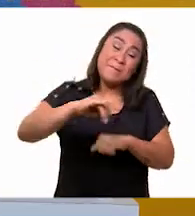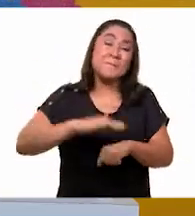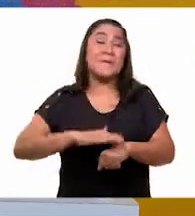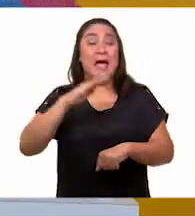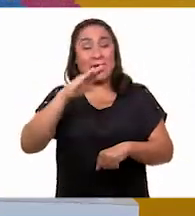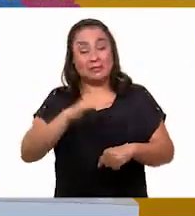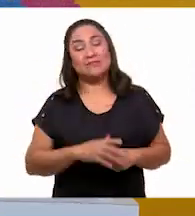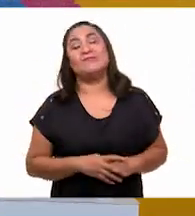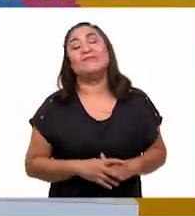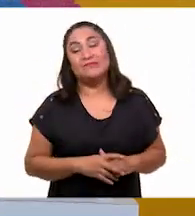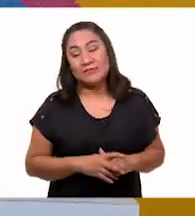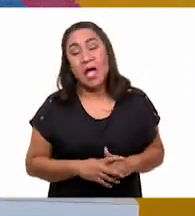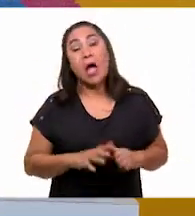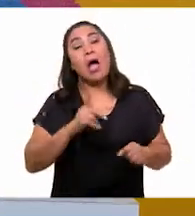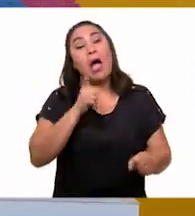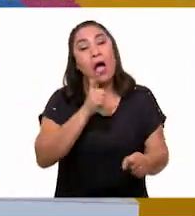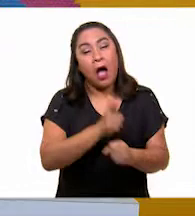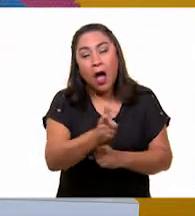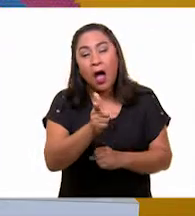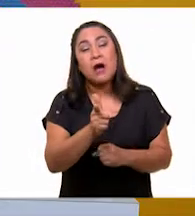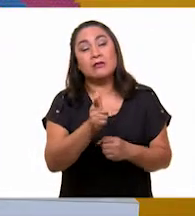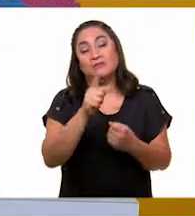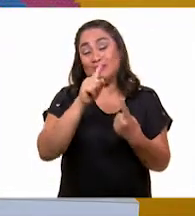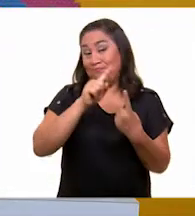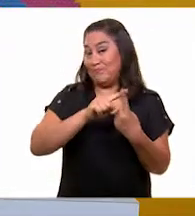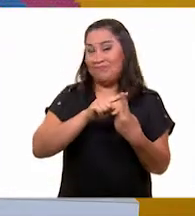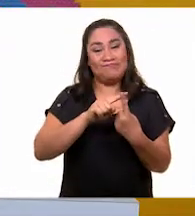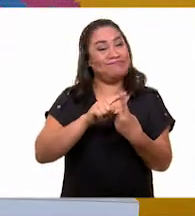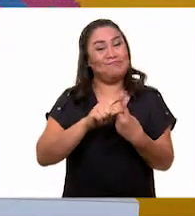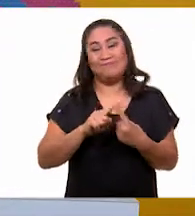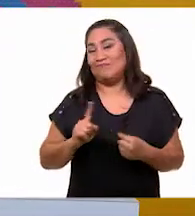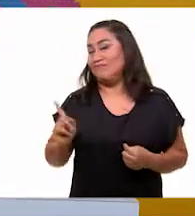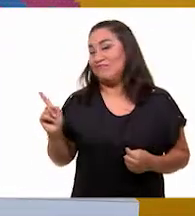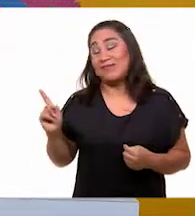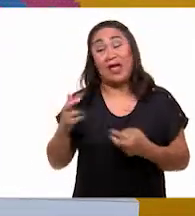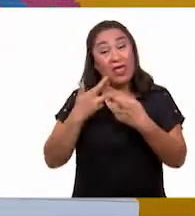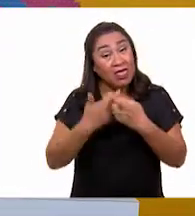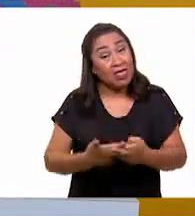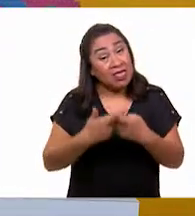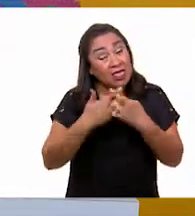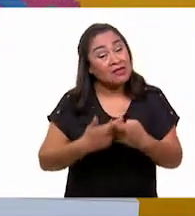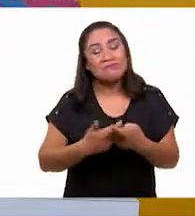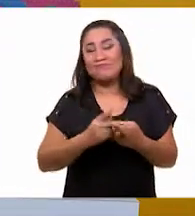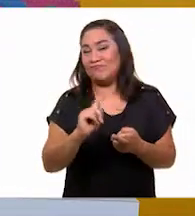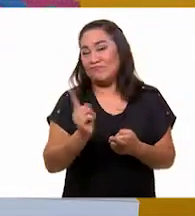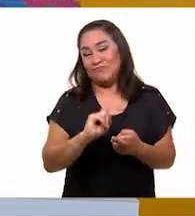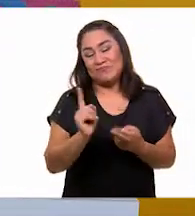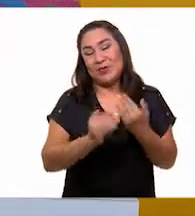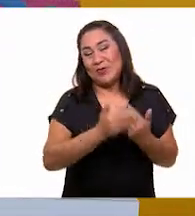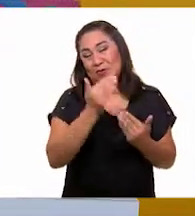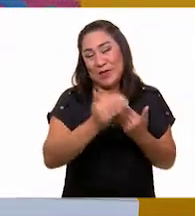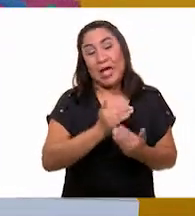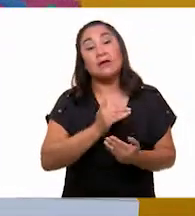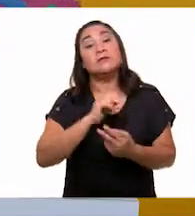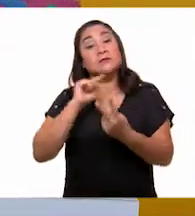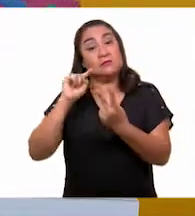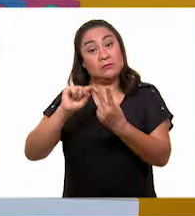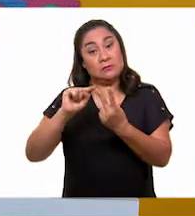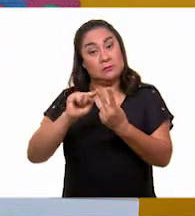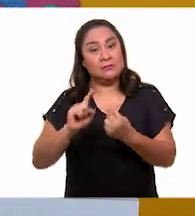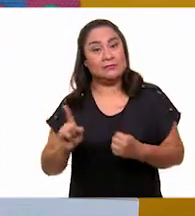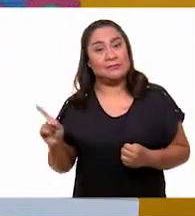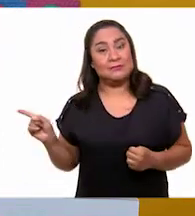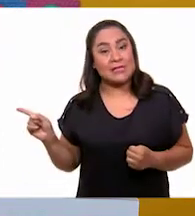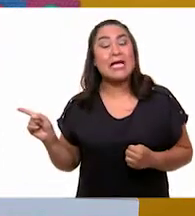llenarse. Por lo tanto, la botella 1 no es a la que le cabe más, sino es a la botella 2.